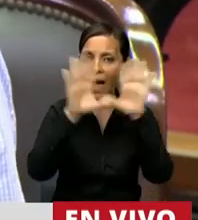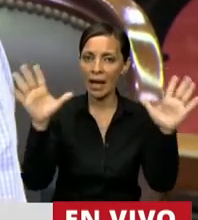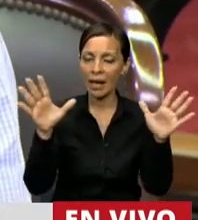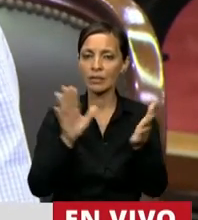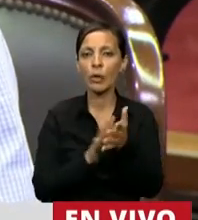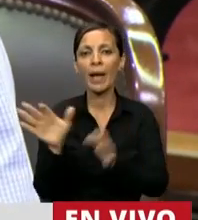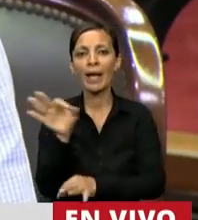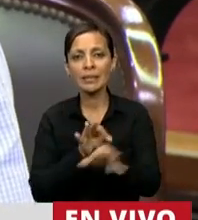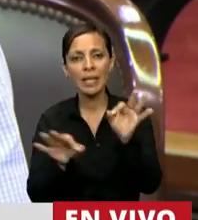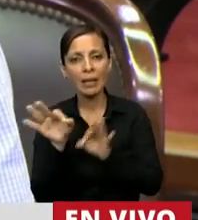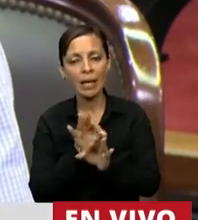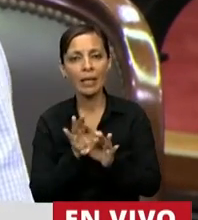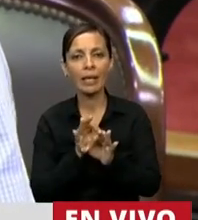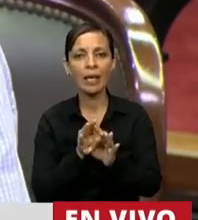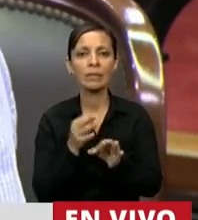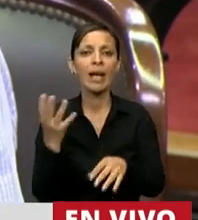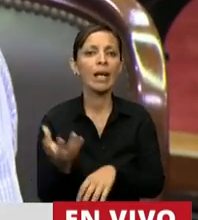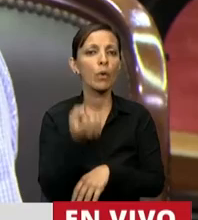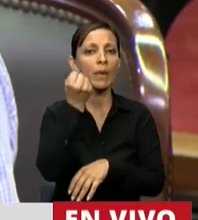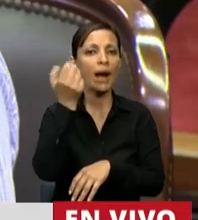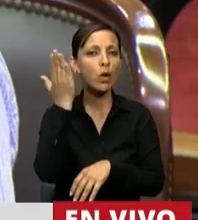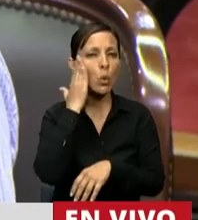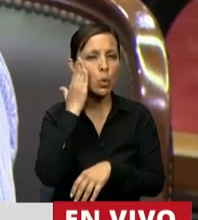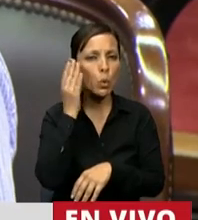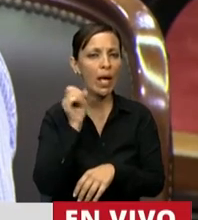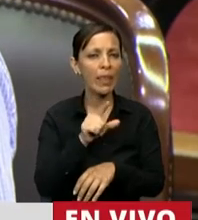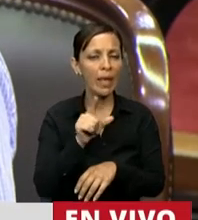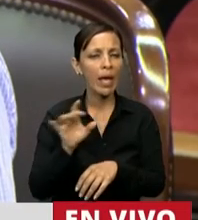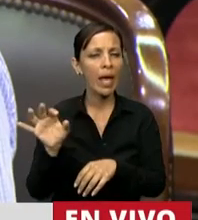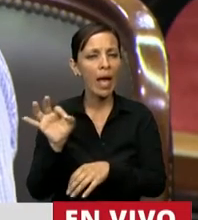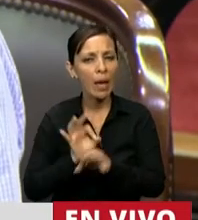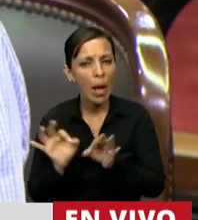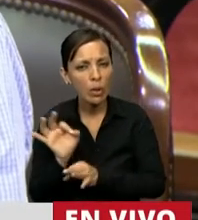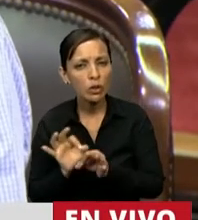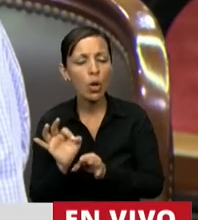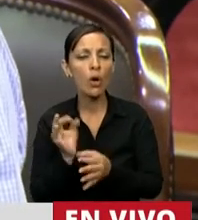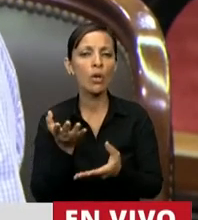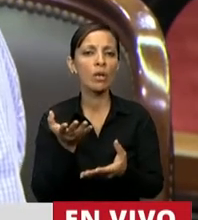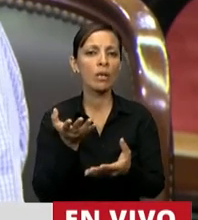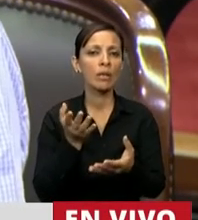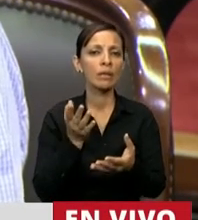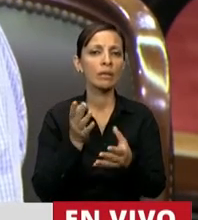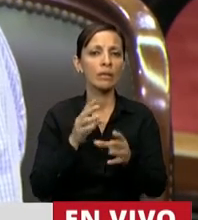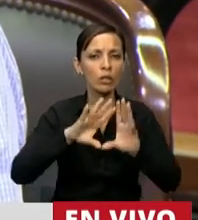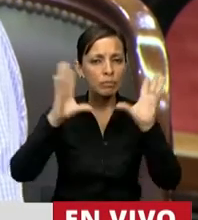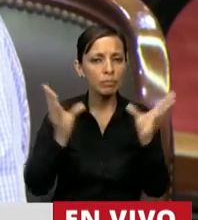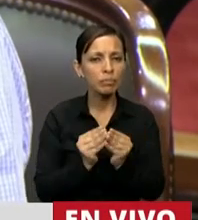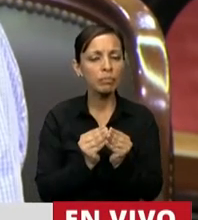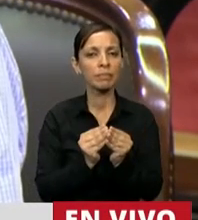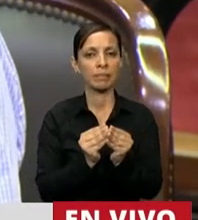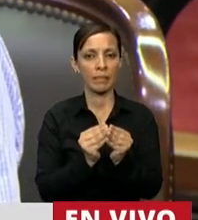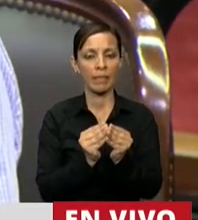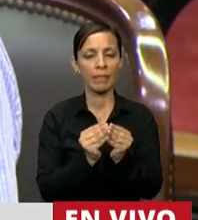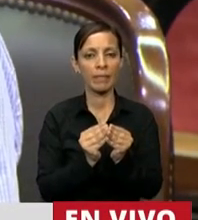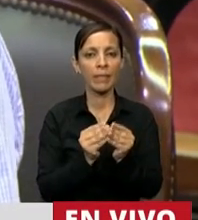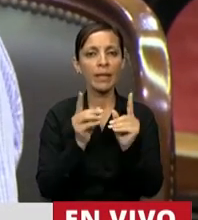estratégica de que recuperar la cultura de la evaluación desde el punto de vista integral y a su